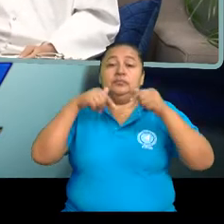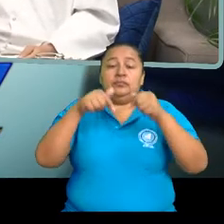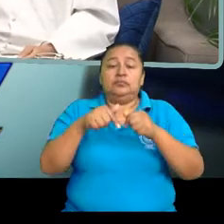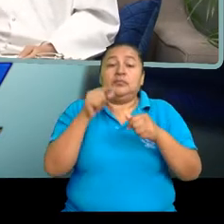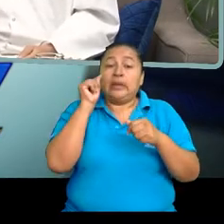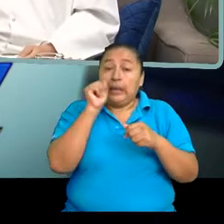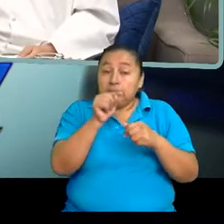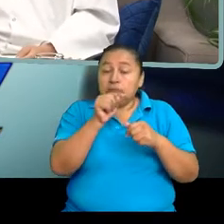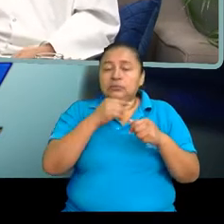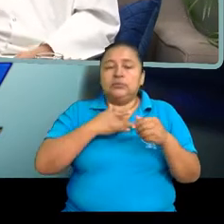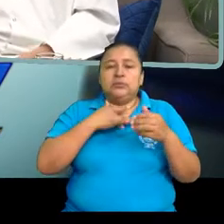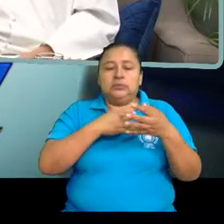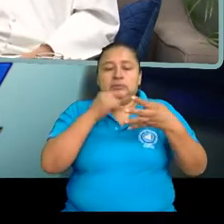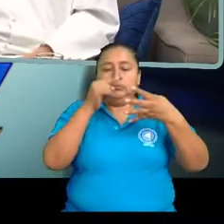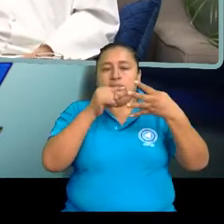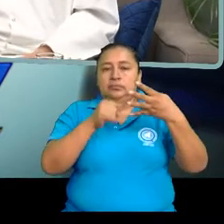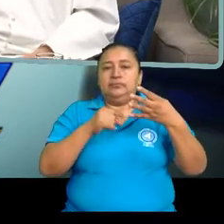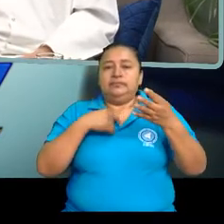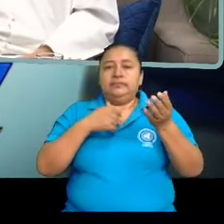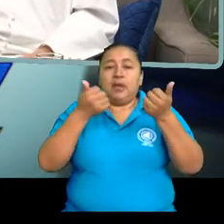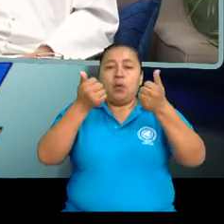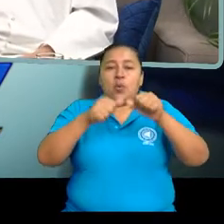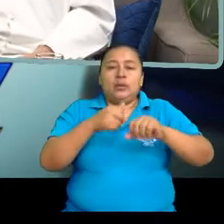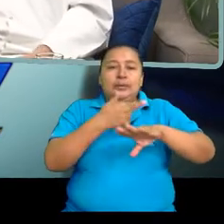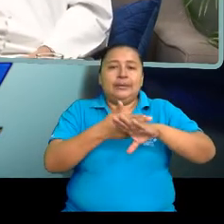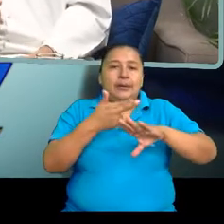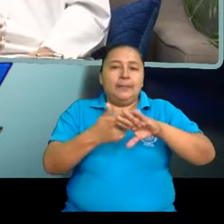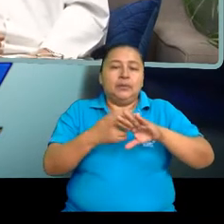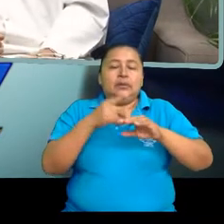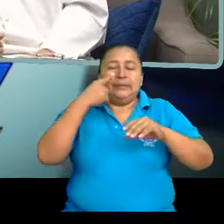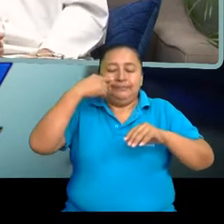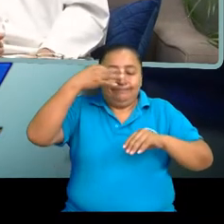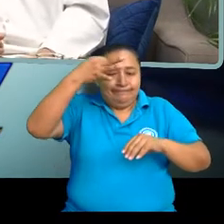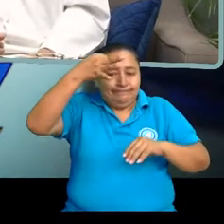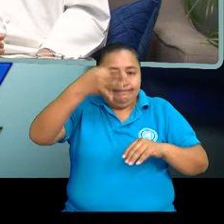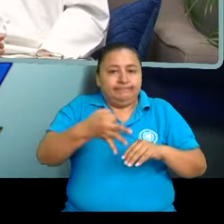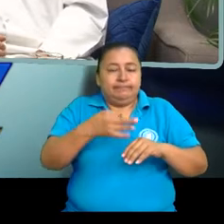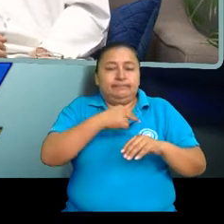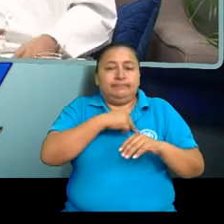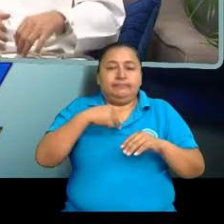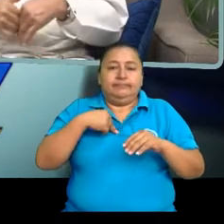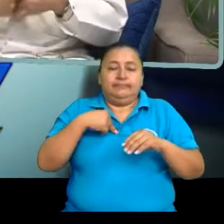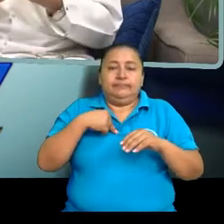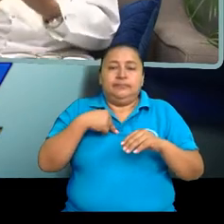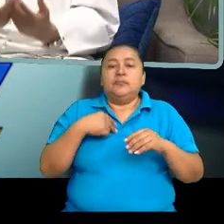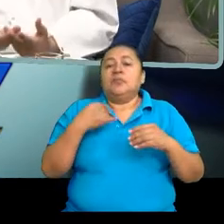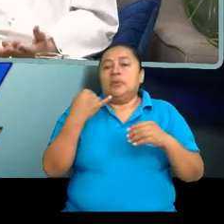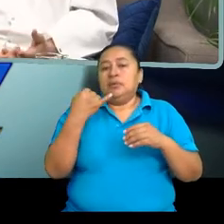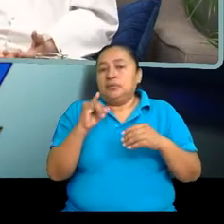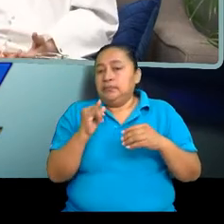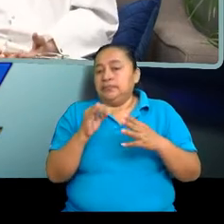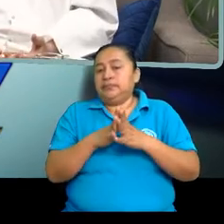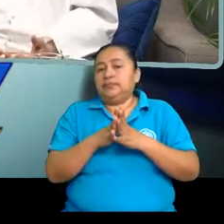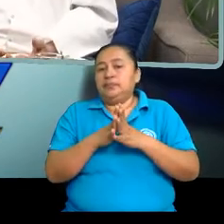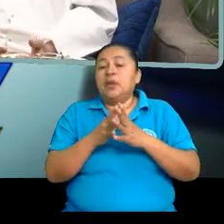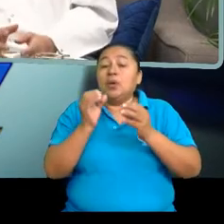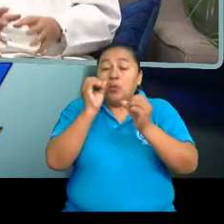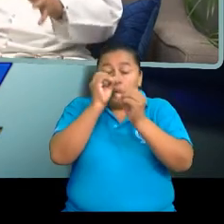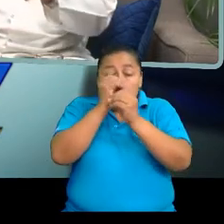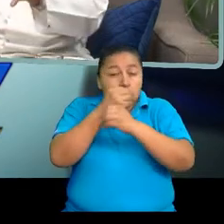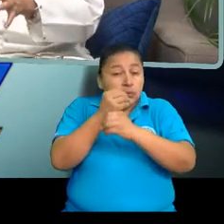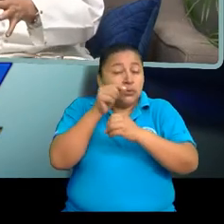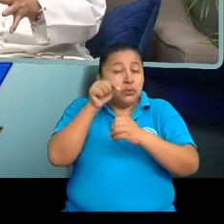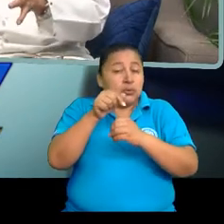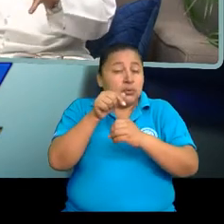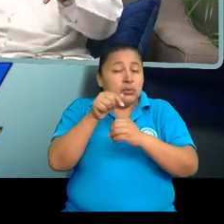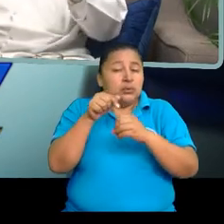es un requisito, un parámetro de guardar la calidad de lo que nosotros estamos haciendo. Y es un laboratorio que